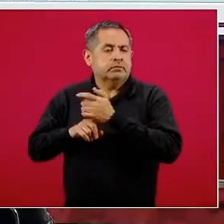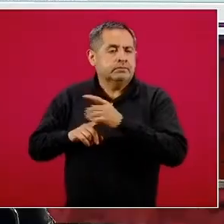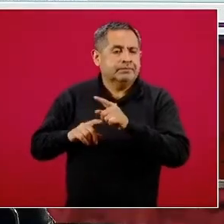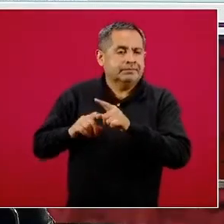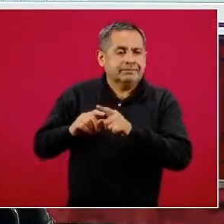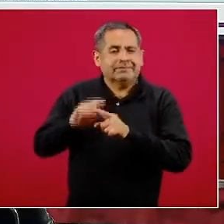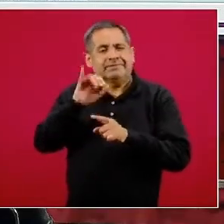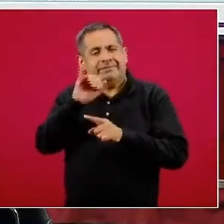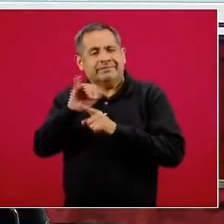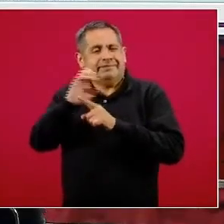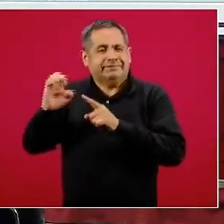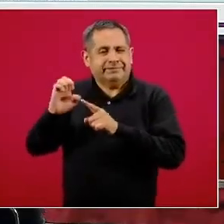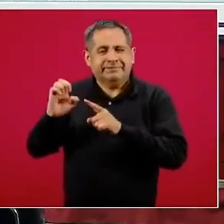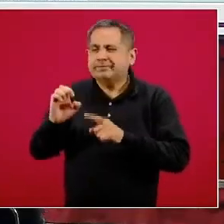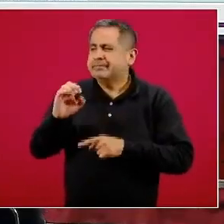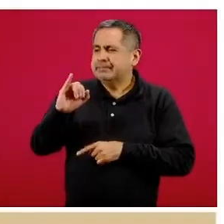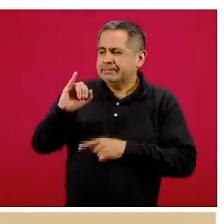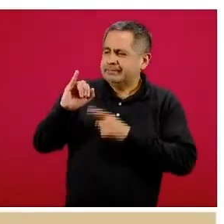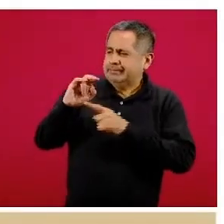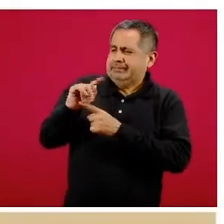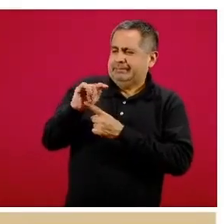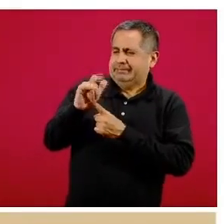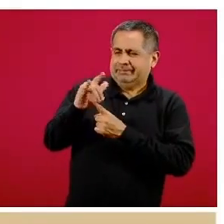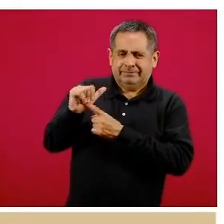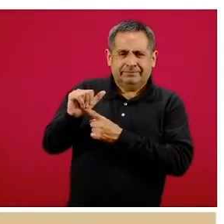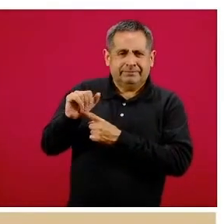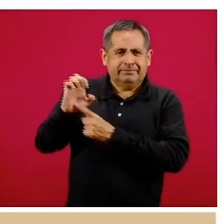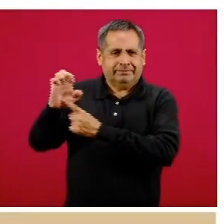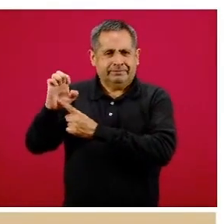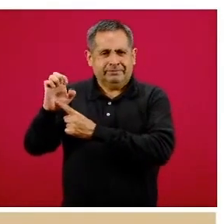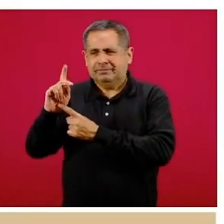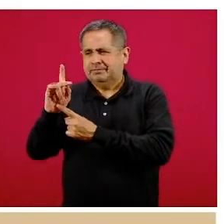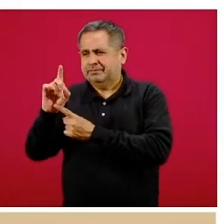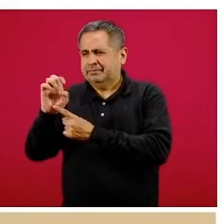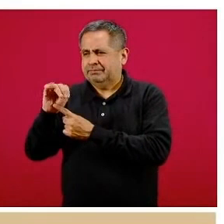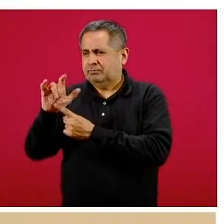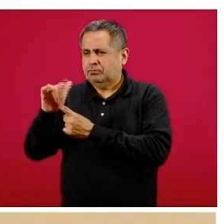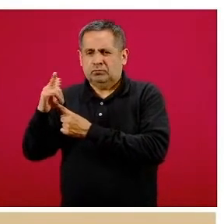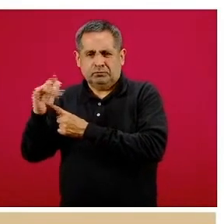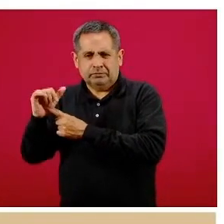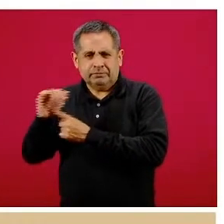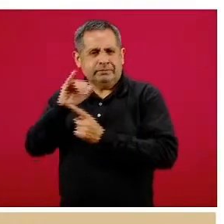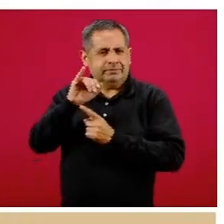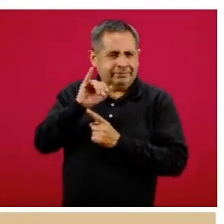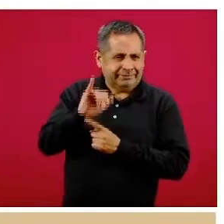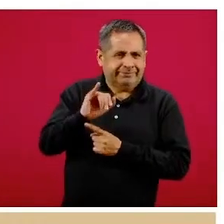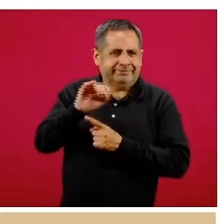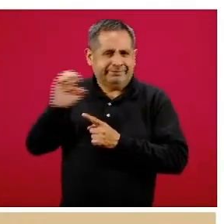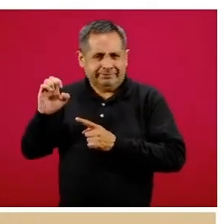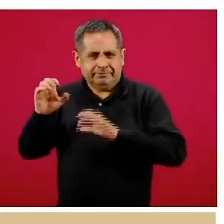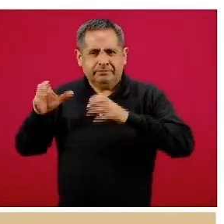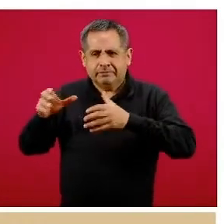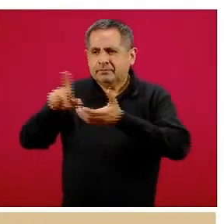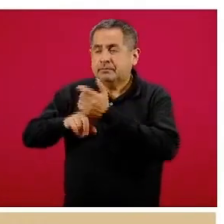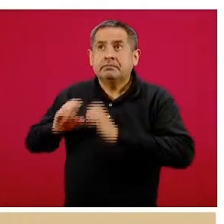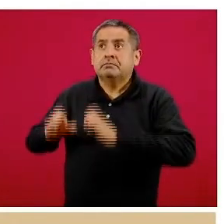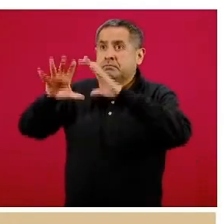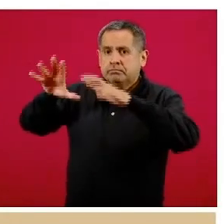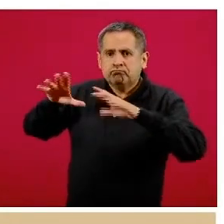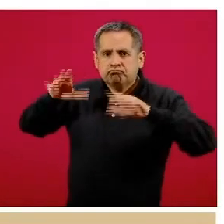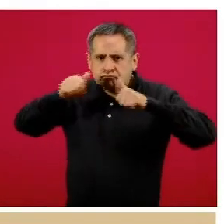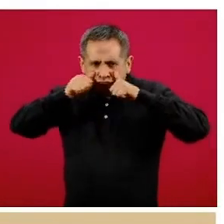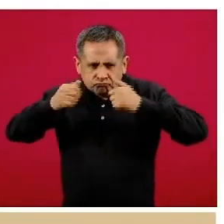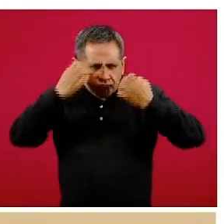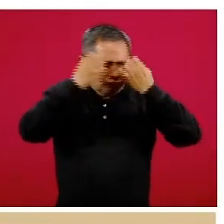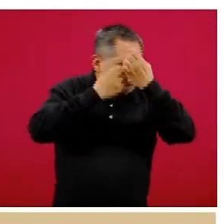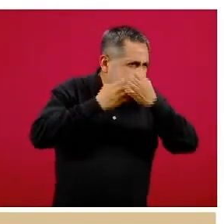Sanitaria. Es una unidad que, como les digo, pues es encargada de dar monitoreo, de hacer alertamiento ante